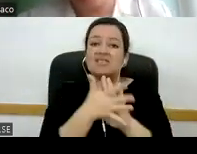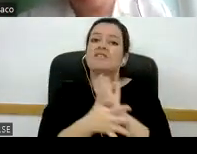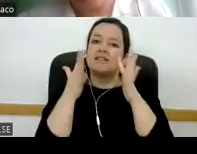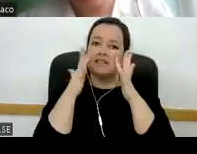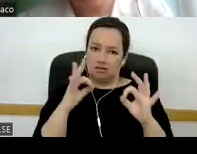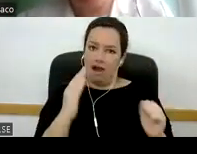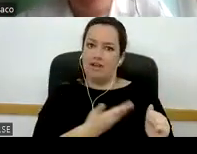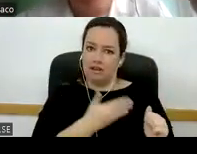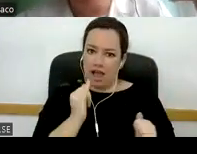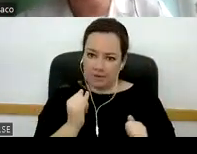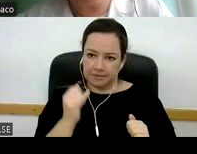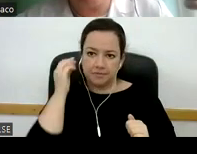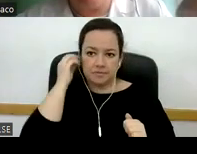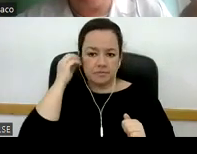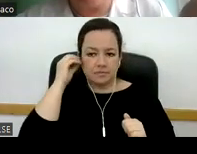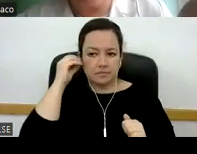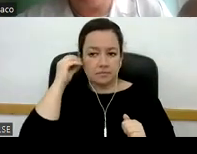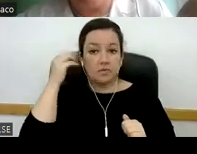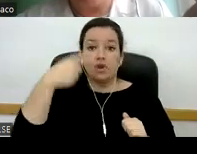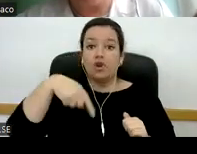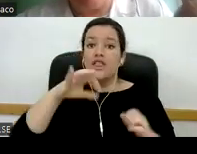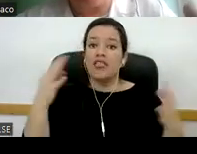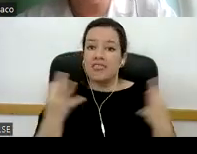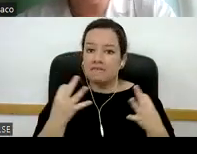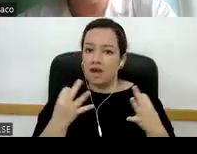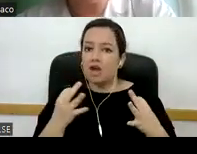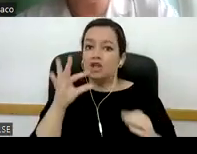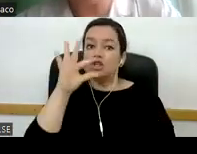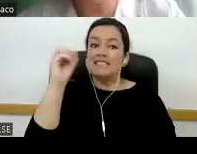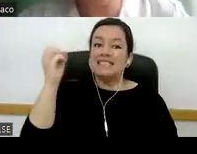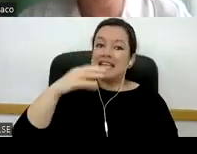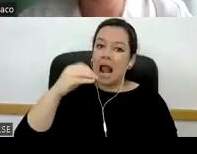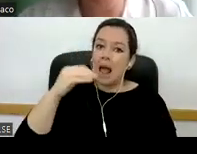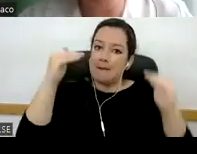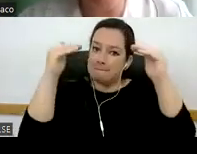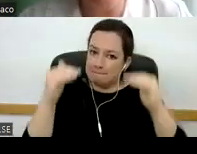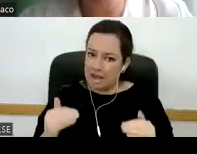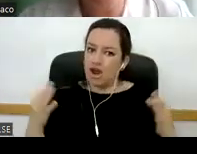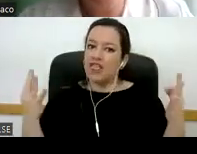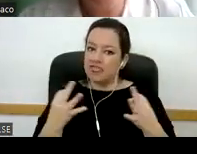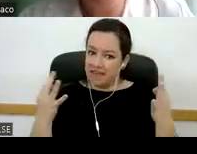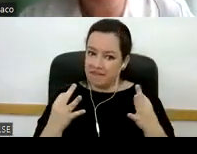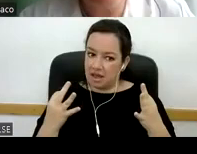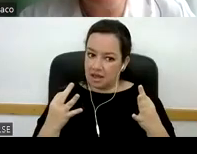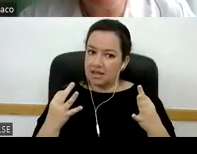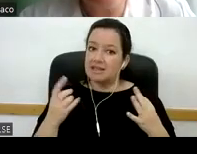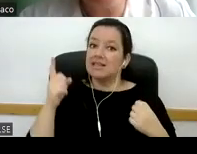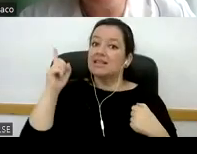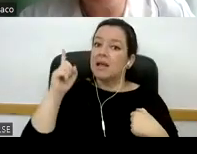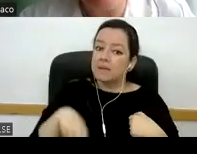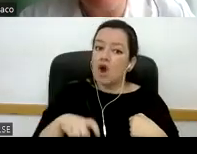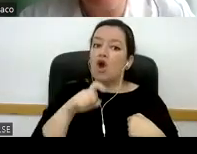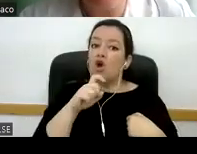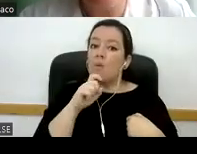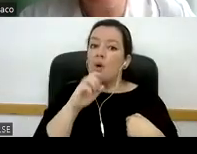eliminar veíamos antes que hemos de bajar la cantidad de sodio, disminuimos la cantidad de sodio, tenemos aquí. Esto lo vamos a hacer a expensas